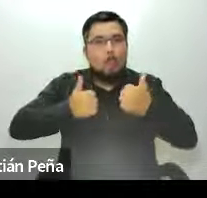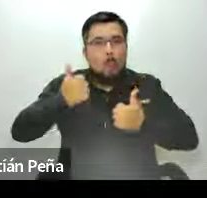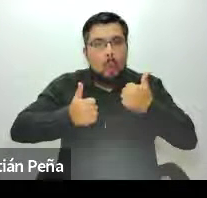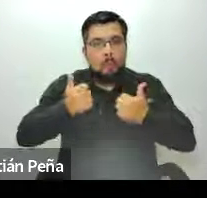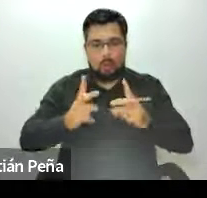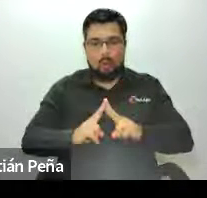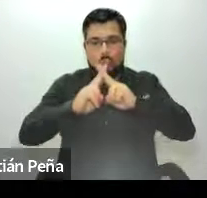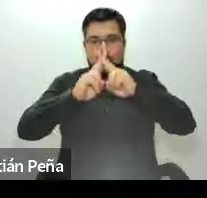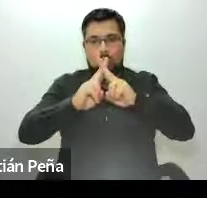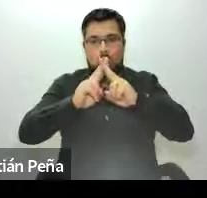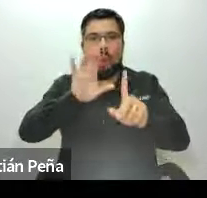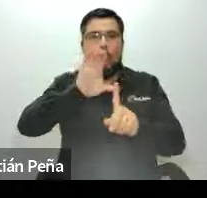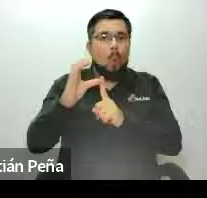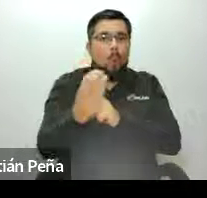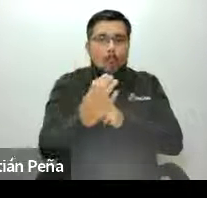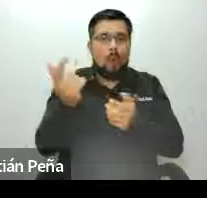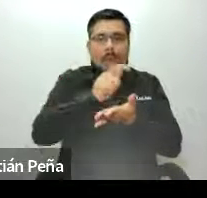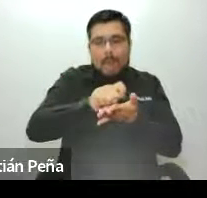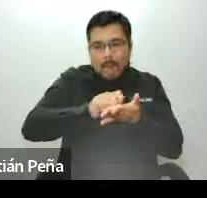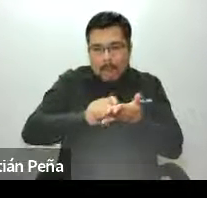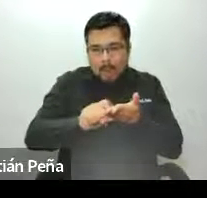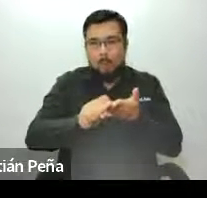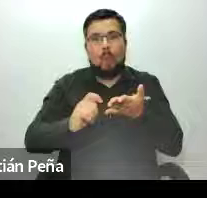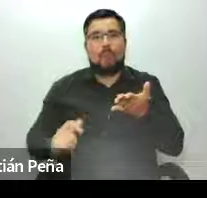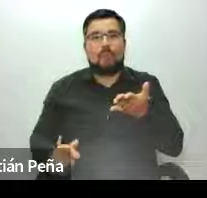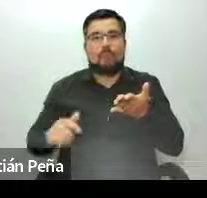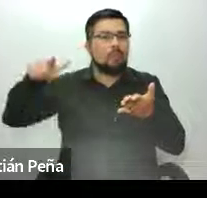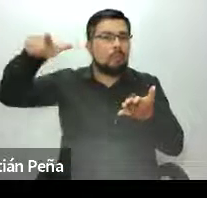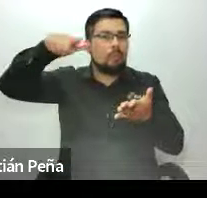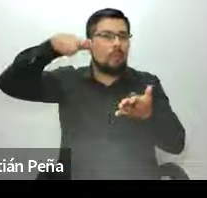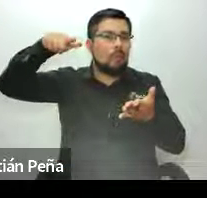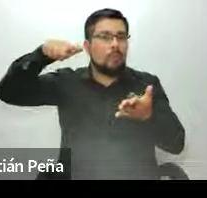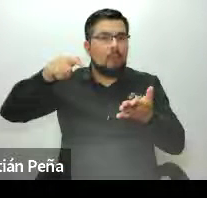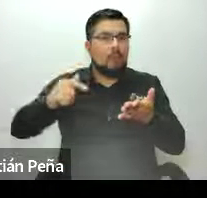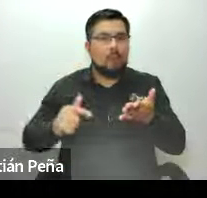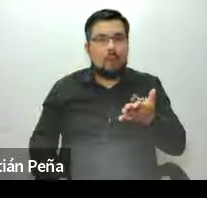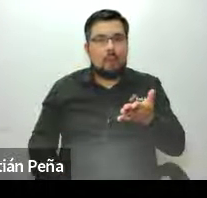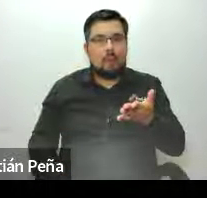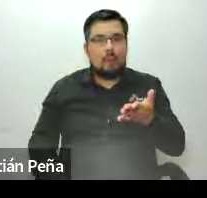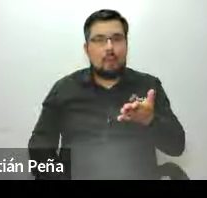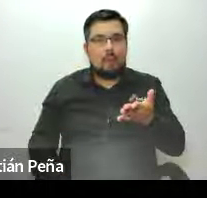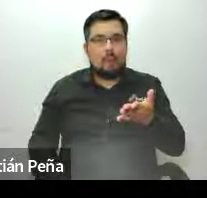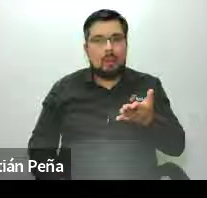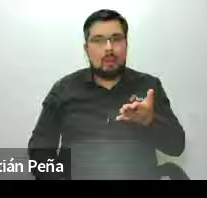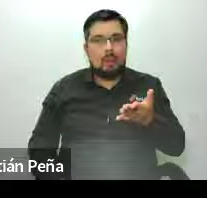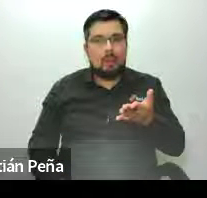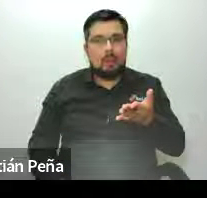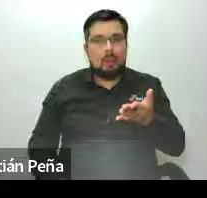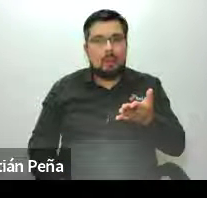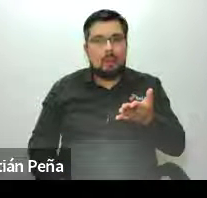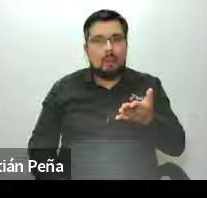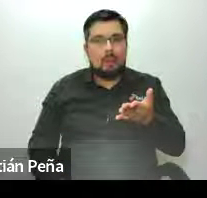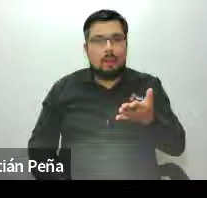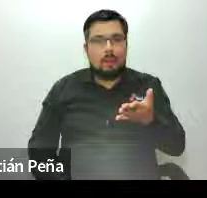que es la lengua escrita, por supuesto, ¿no? Pero el que yo trabaje en la adquisición de la lengua escrita no quiere decir que yo vaya a